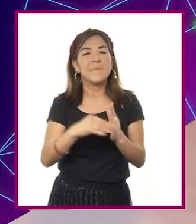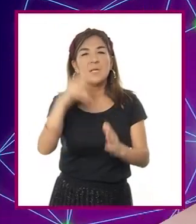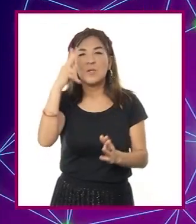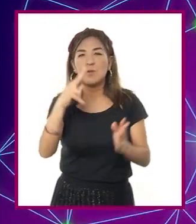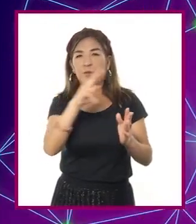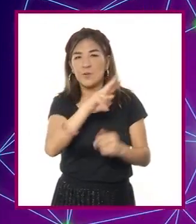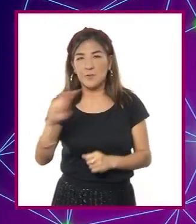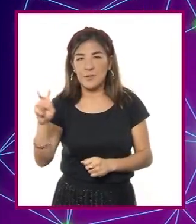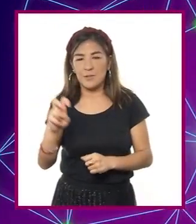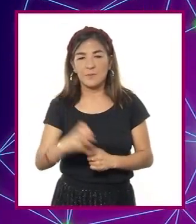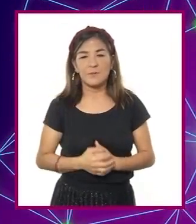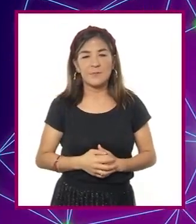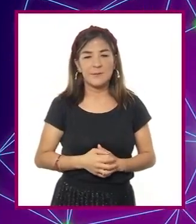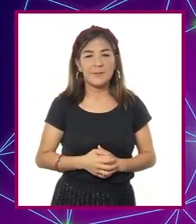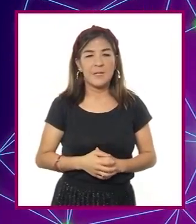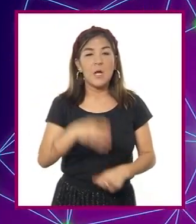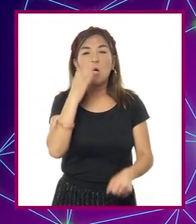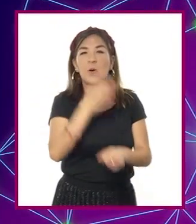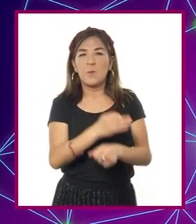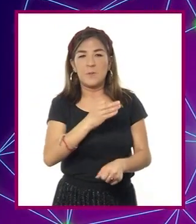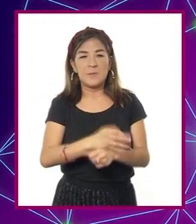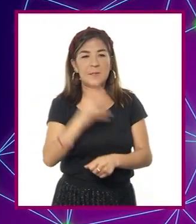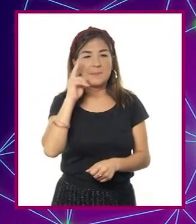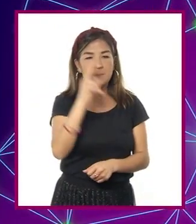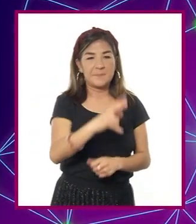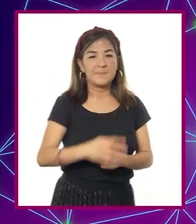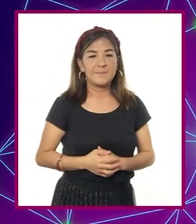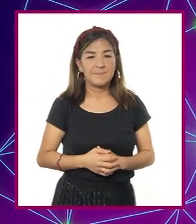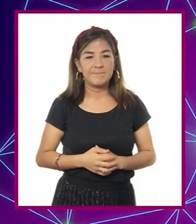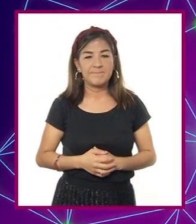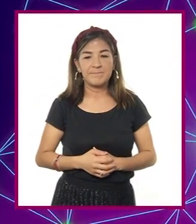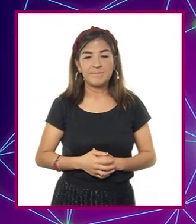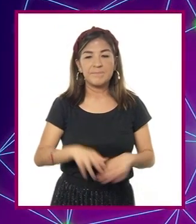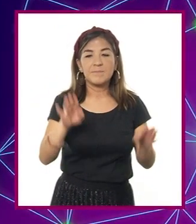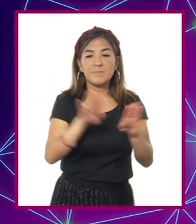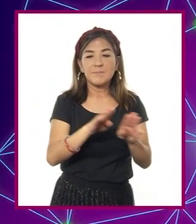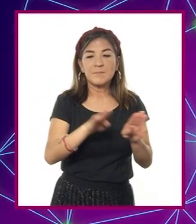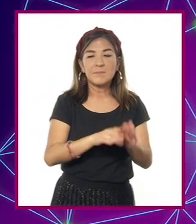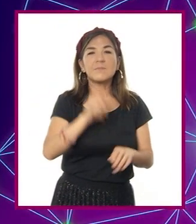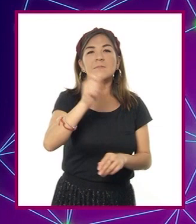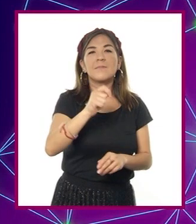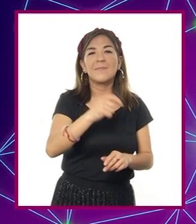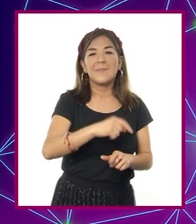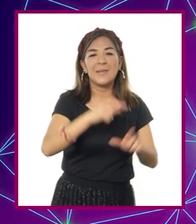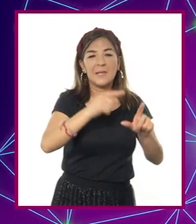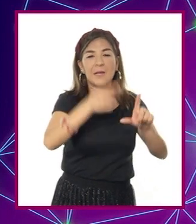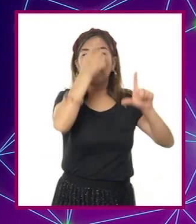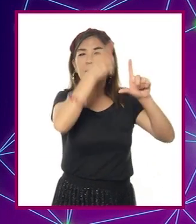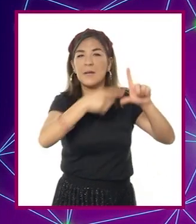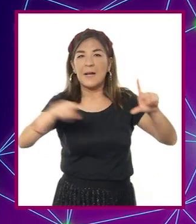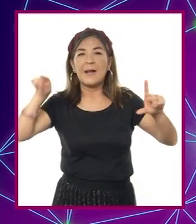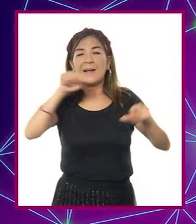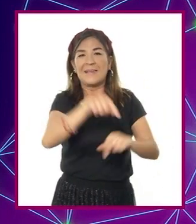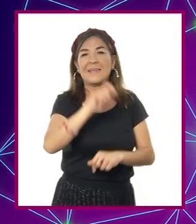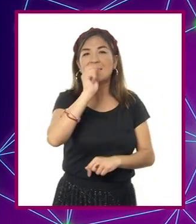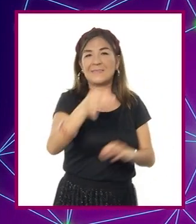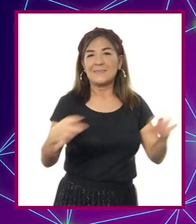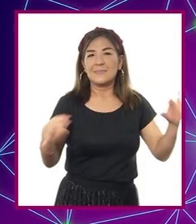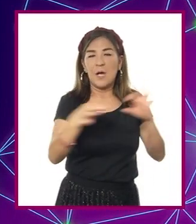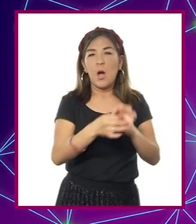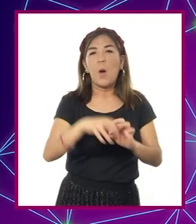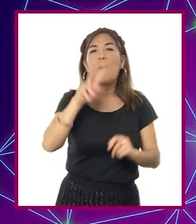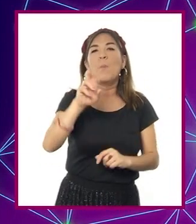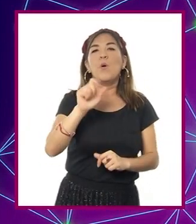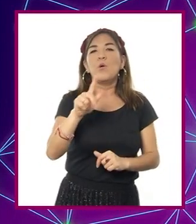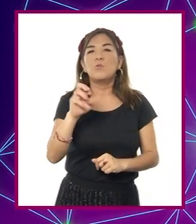1200. A continuación, se presenta la gráfica de la variación de la presión respecto del